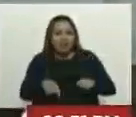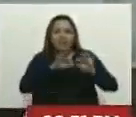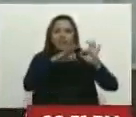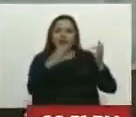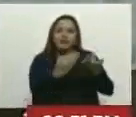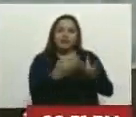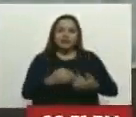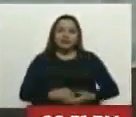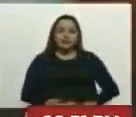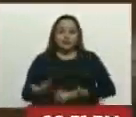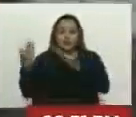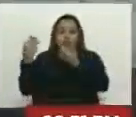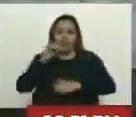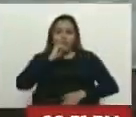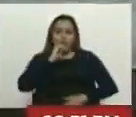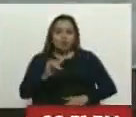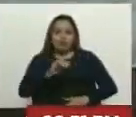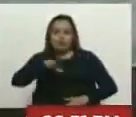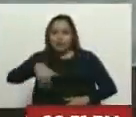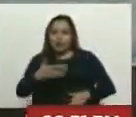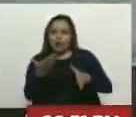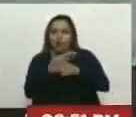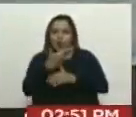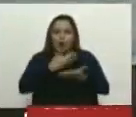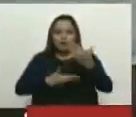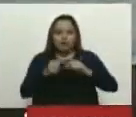familiares. Esta es la información que nosotros podemos compartir con